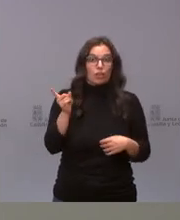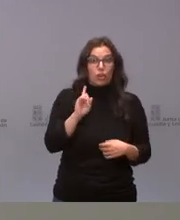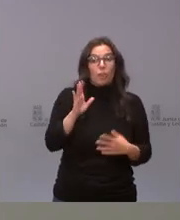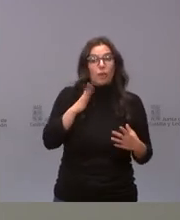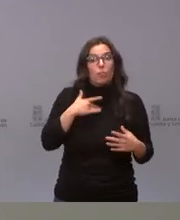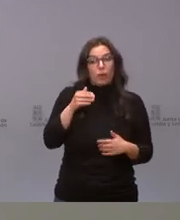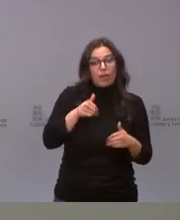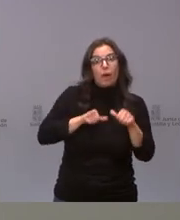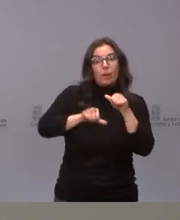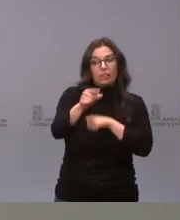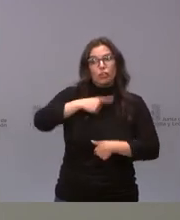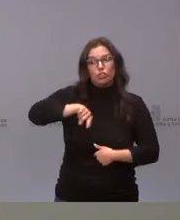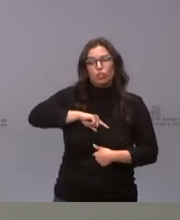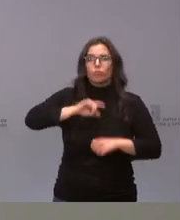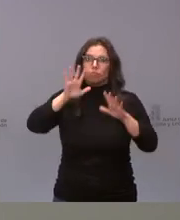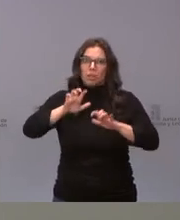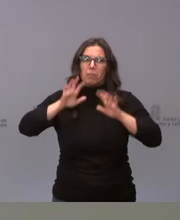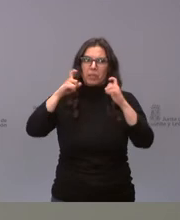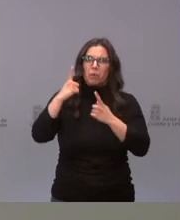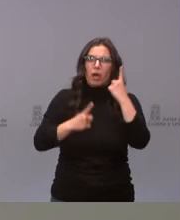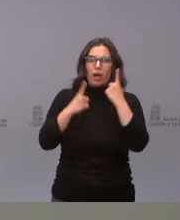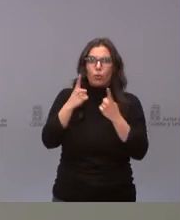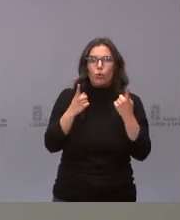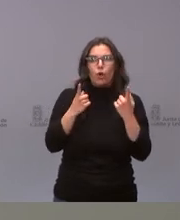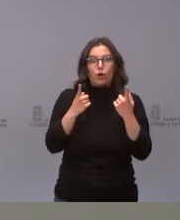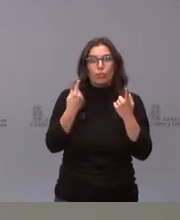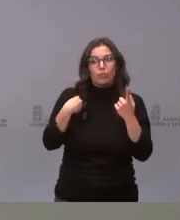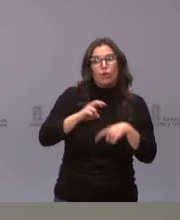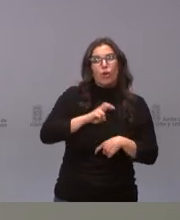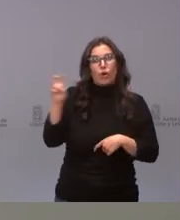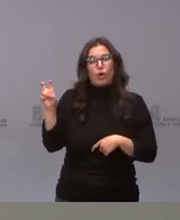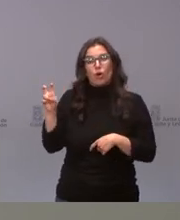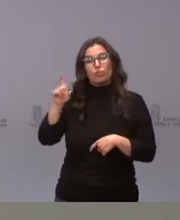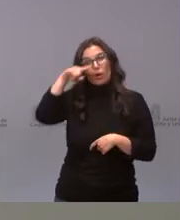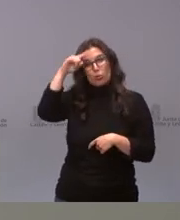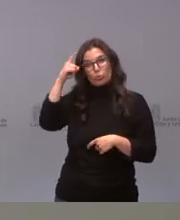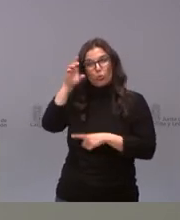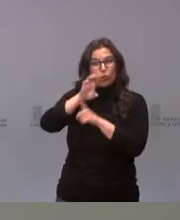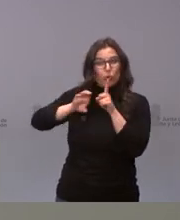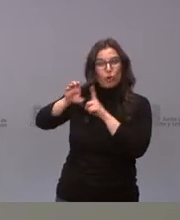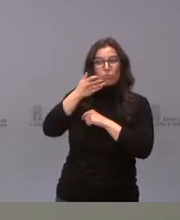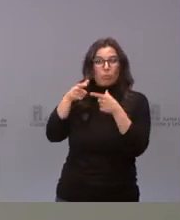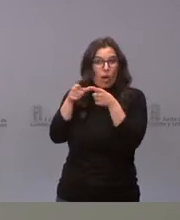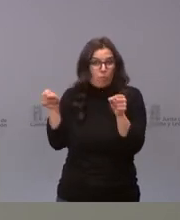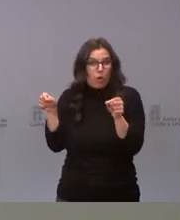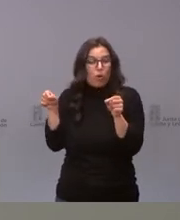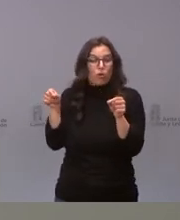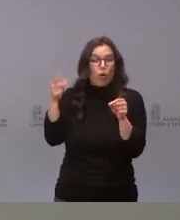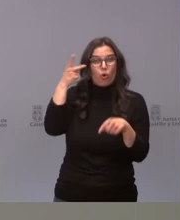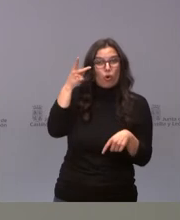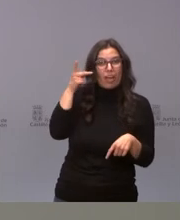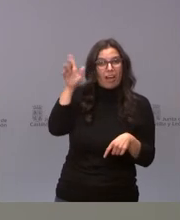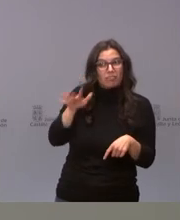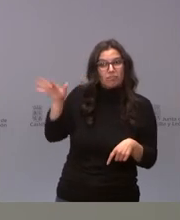mejor aprendemos muchos de nosotros a lo que hacen en otras culturas, como puede ser la japonesa o la coreana, en la